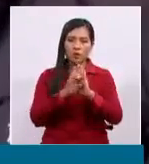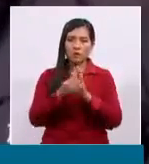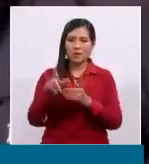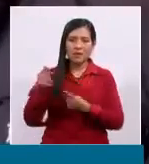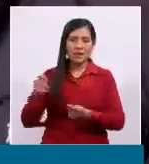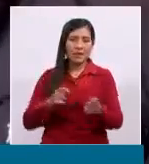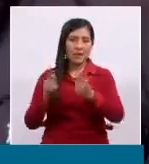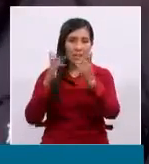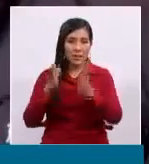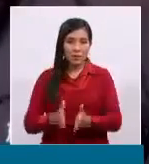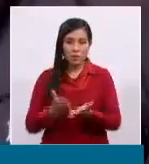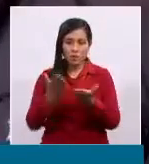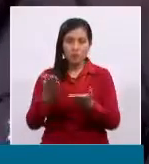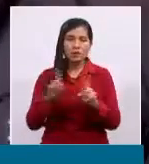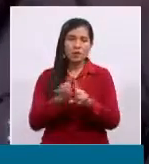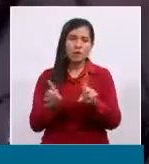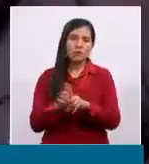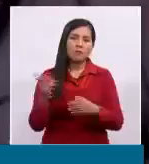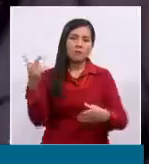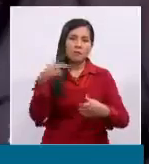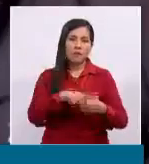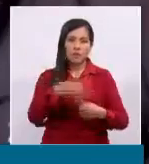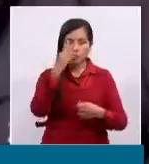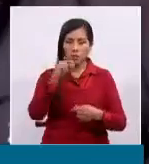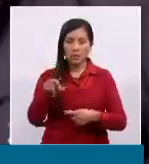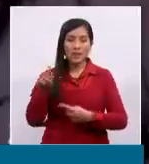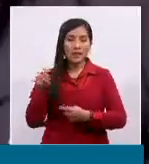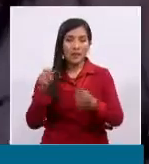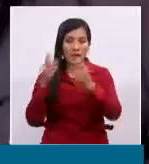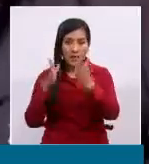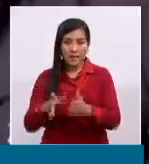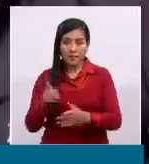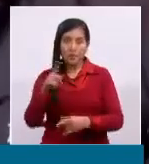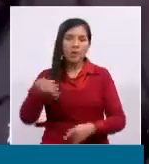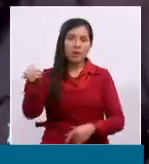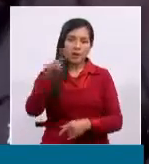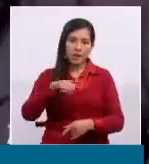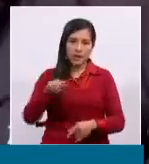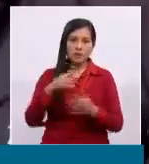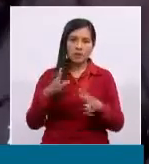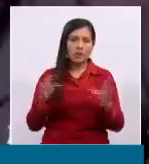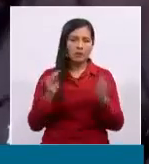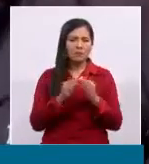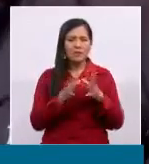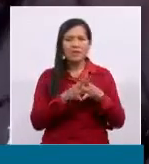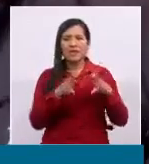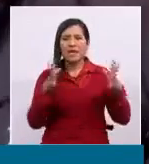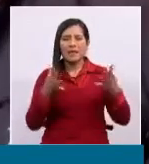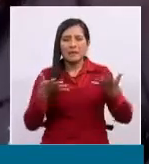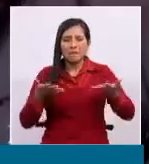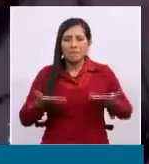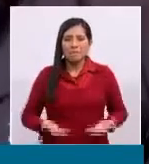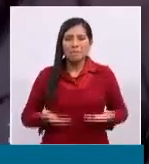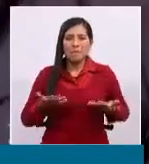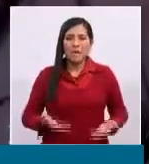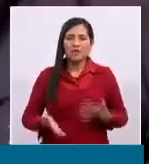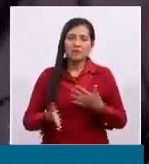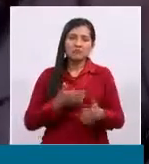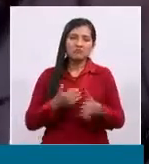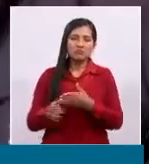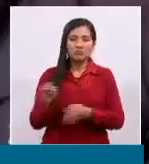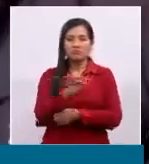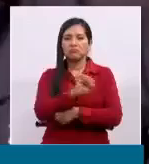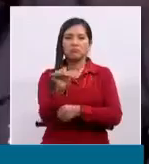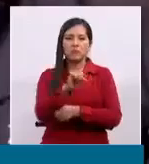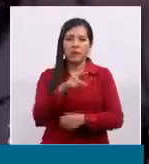en juego, ¿no, hermano? Porque ellos son los que a veces andan con sobredimensiones, con sobrepeso. En ese